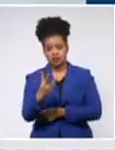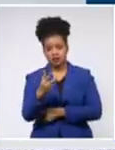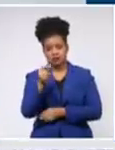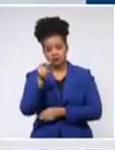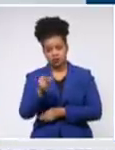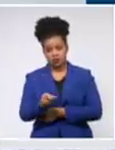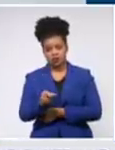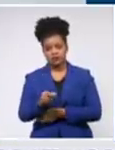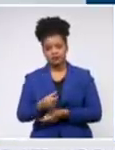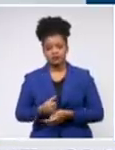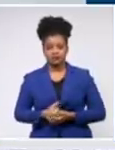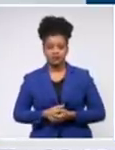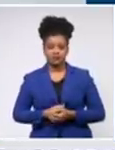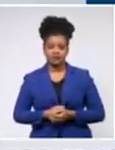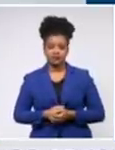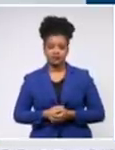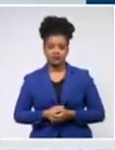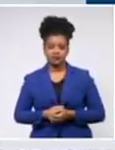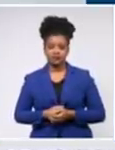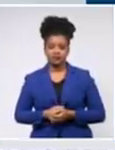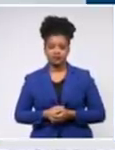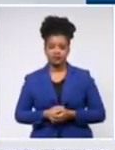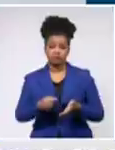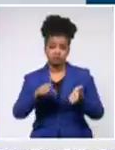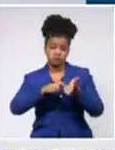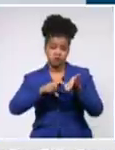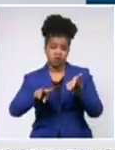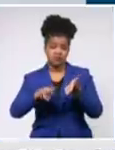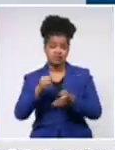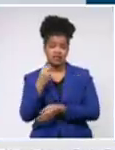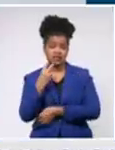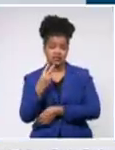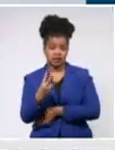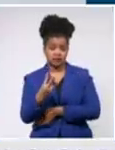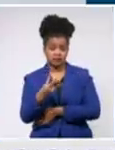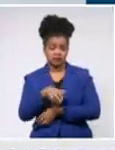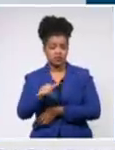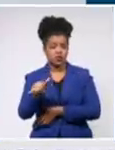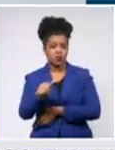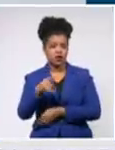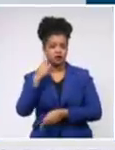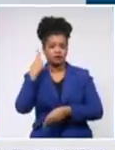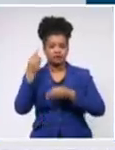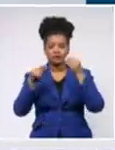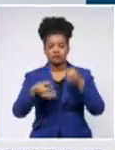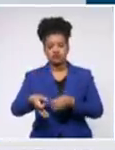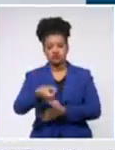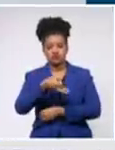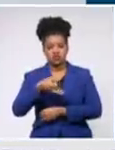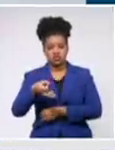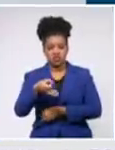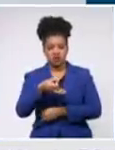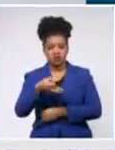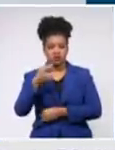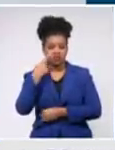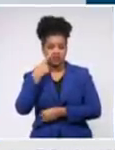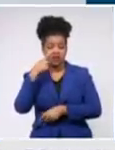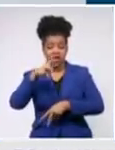confirmaron ayer. Si analizamos esto por municipio, tenemos que en La